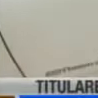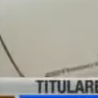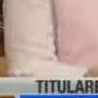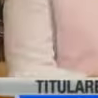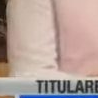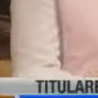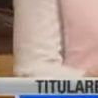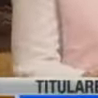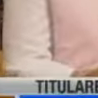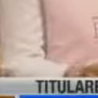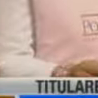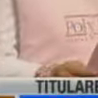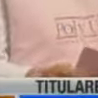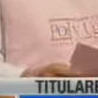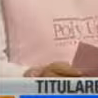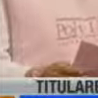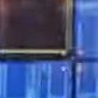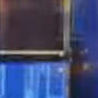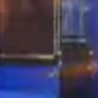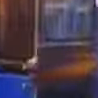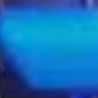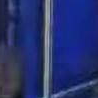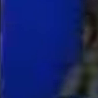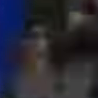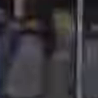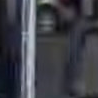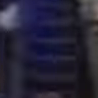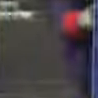Sube de tono la campaña electoral en Guayaquil.